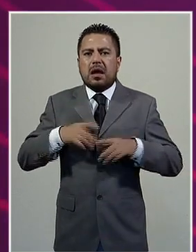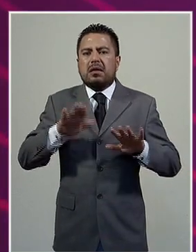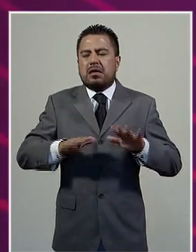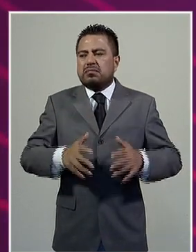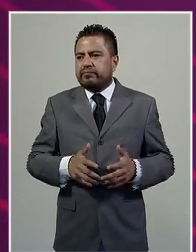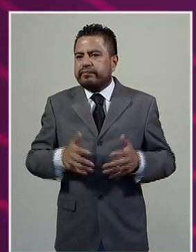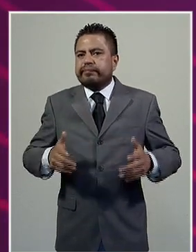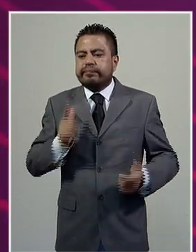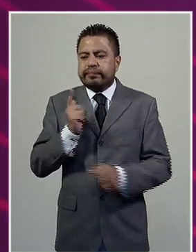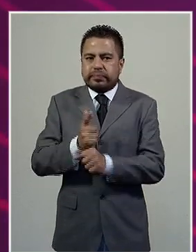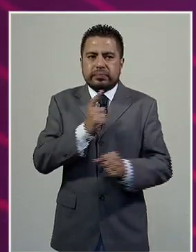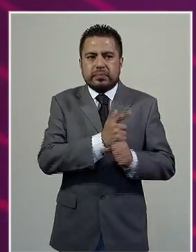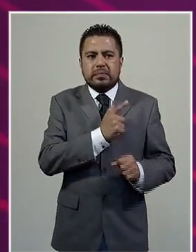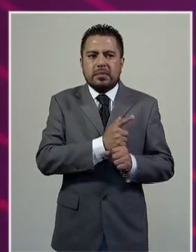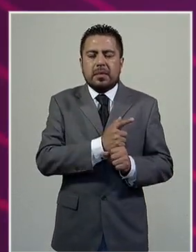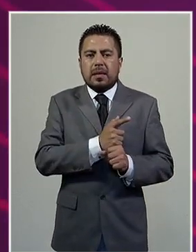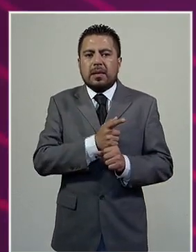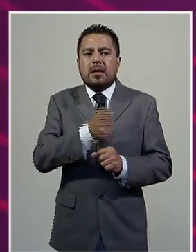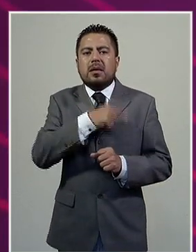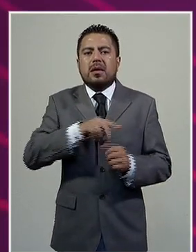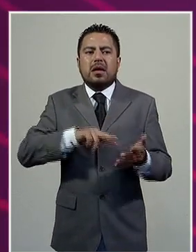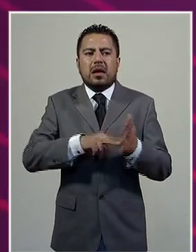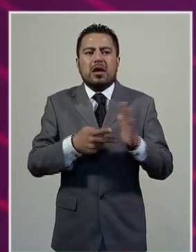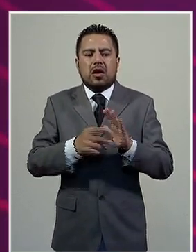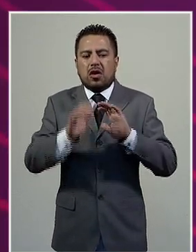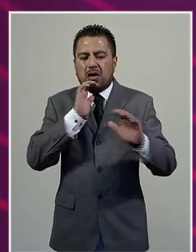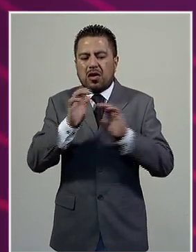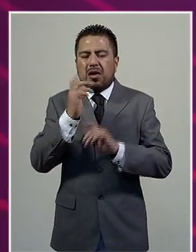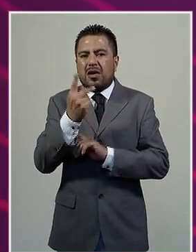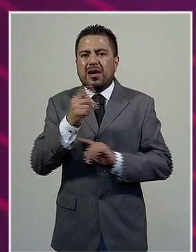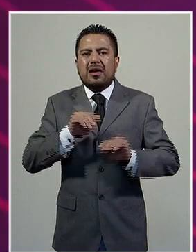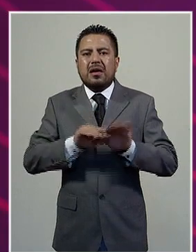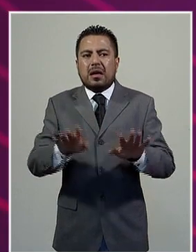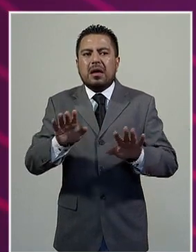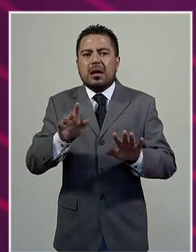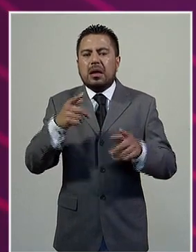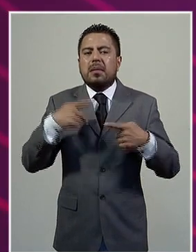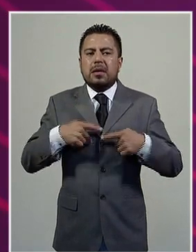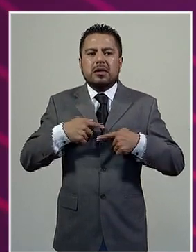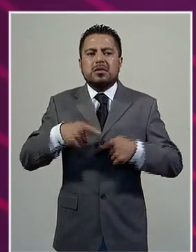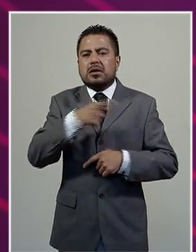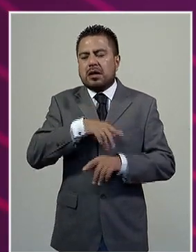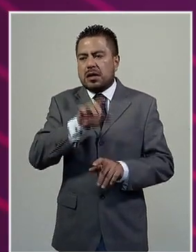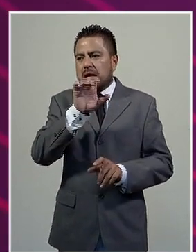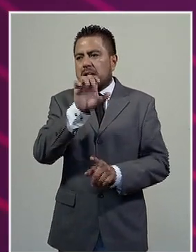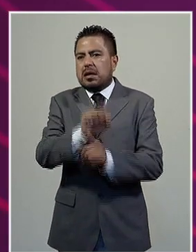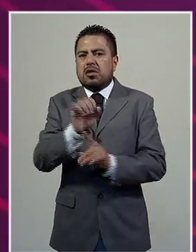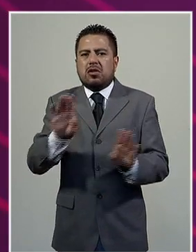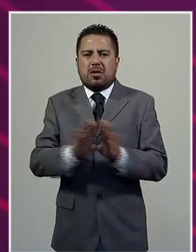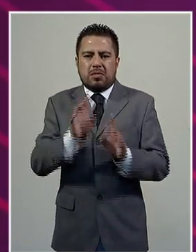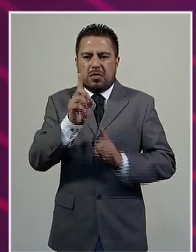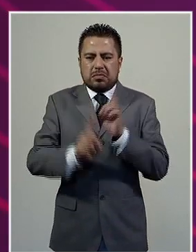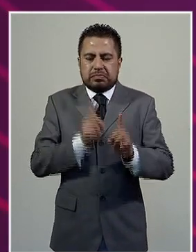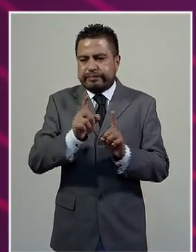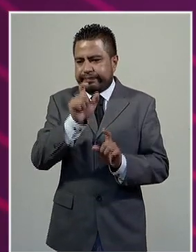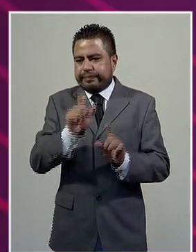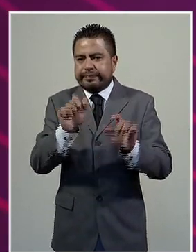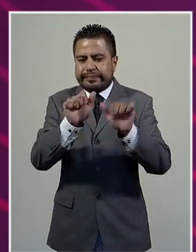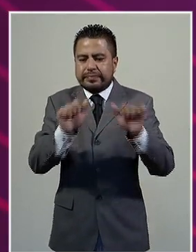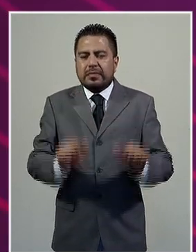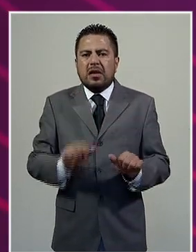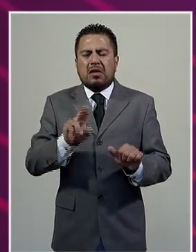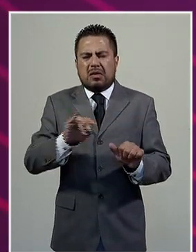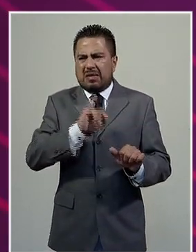robusta. Un ingeniero en telecomunicaciones pedían personas con complexión atlética. ¿Por qué?